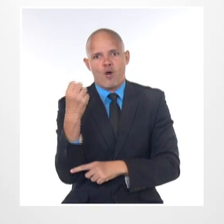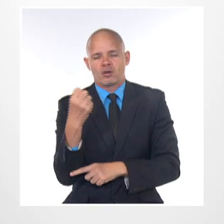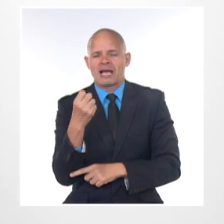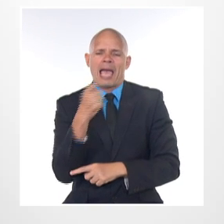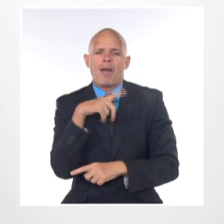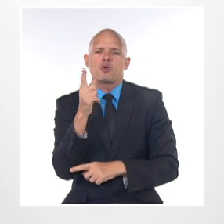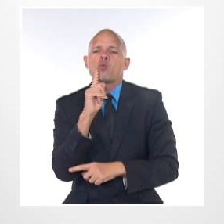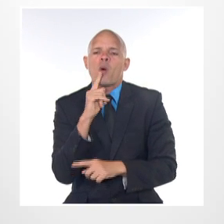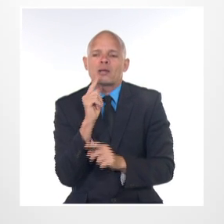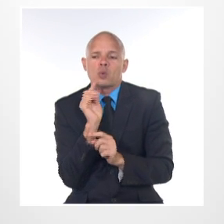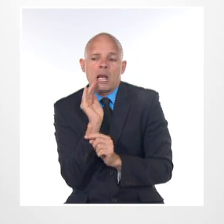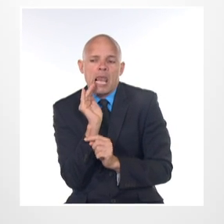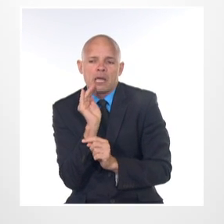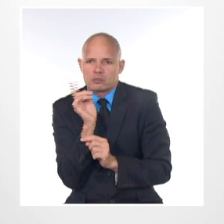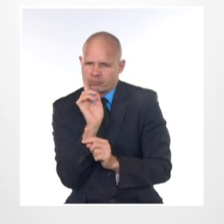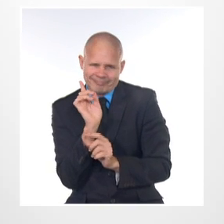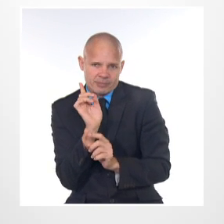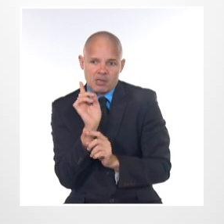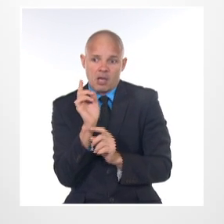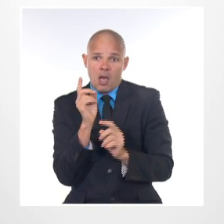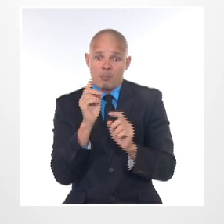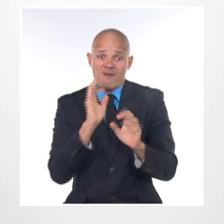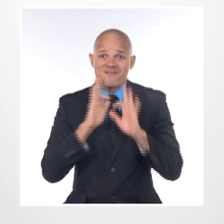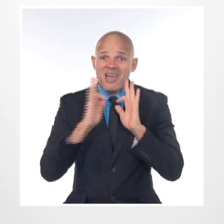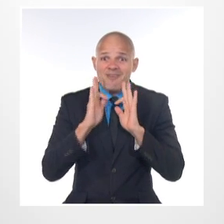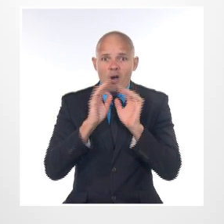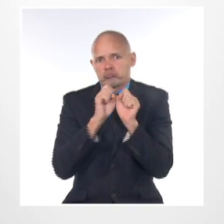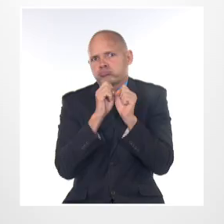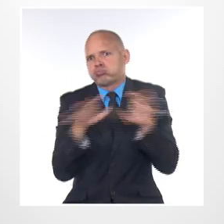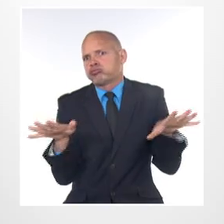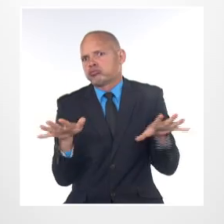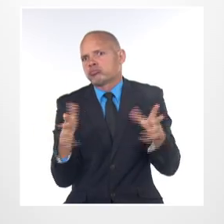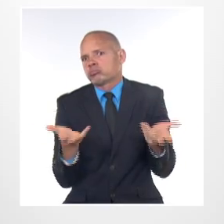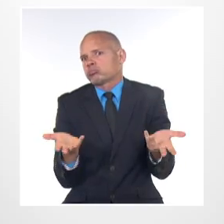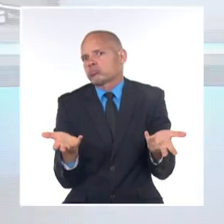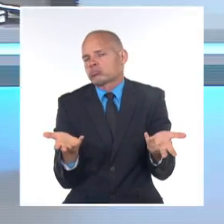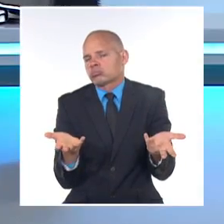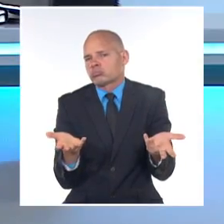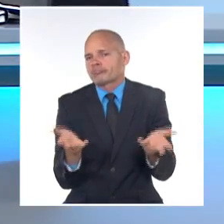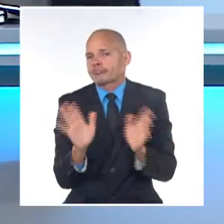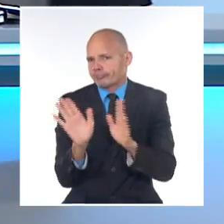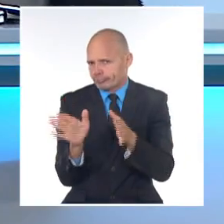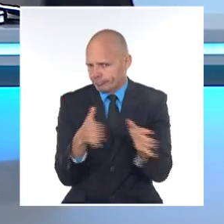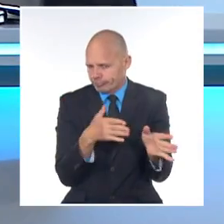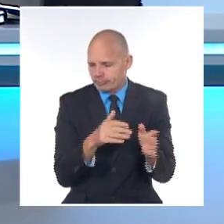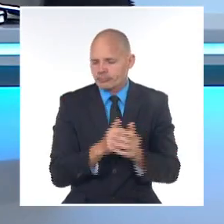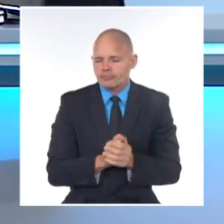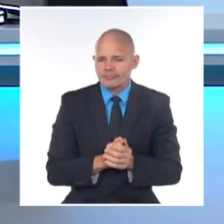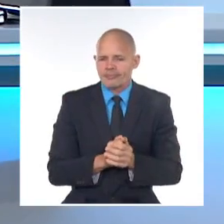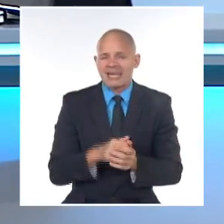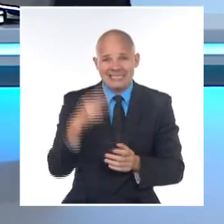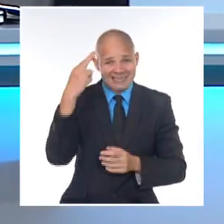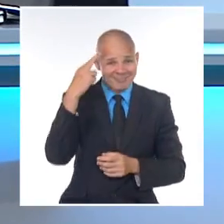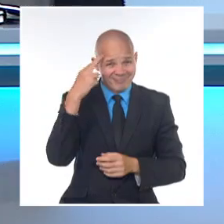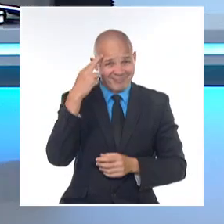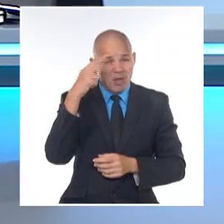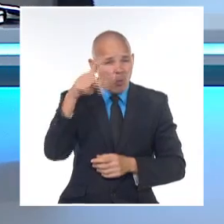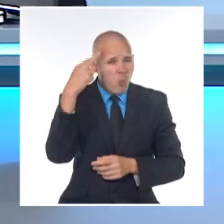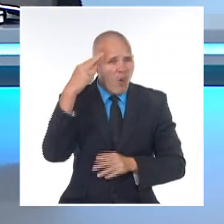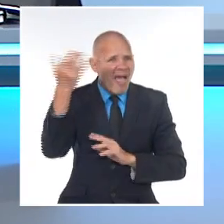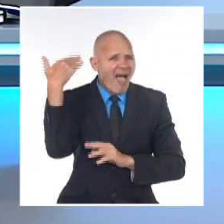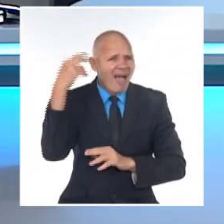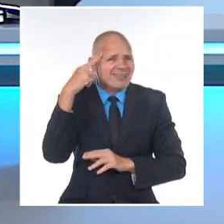bajito a alguien que decirlo a través de las redes sociales. Este no es exactamente el tema, pareciera, pero sí lo es. Y voy a recordar la lista. Ustedes recuerdan la lista